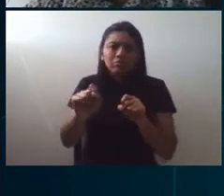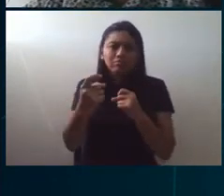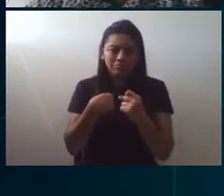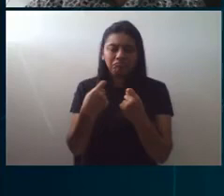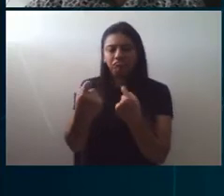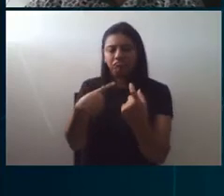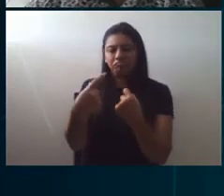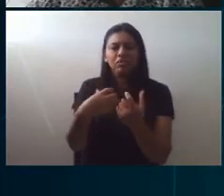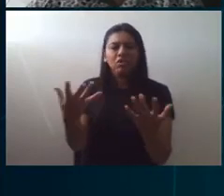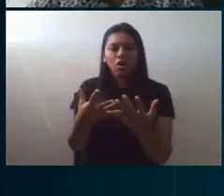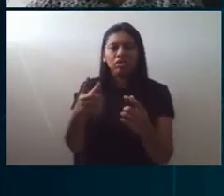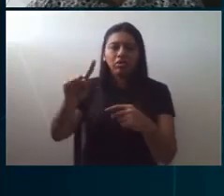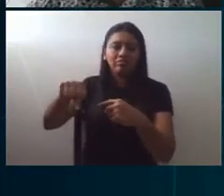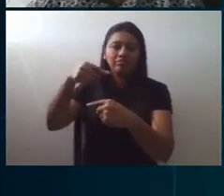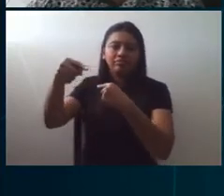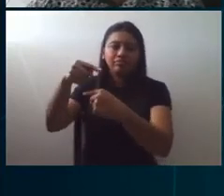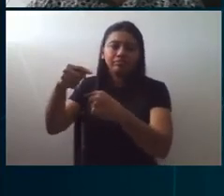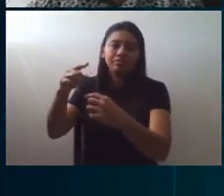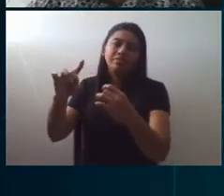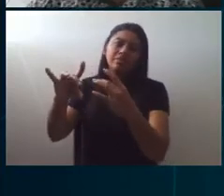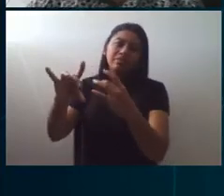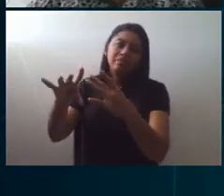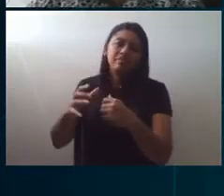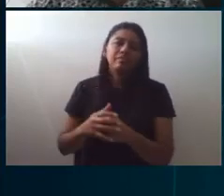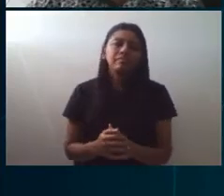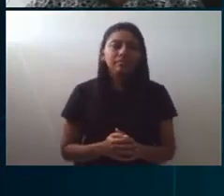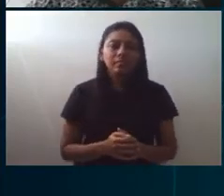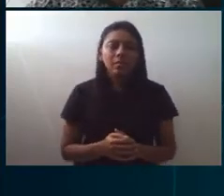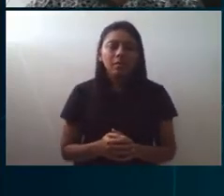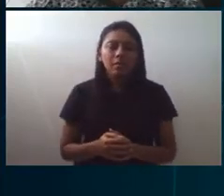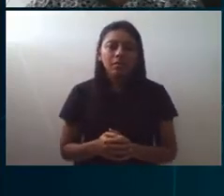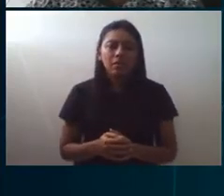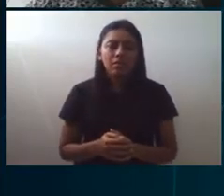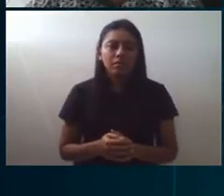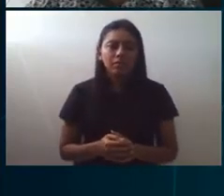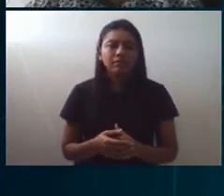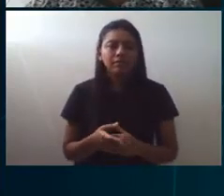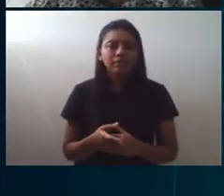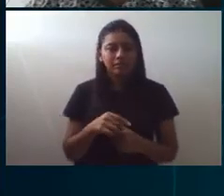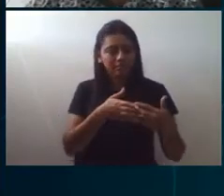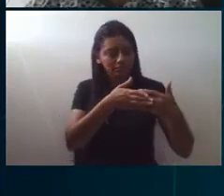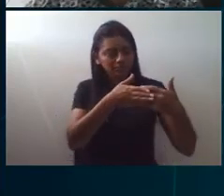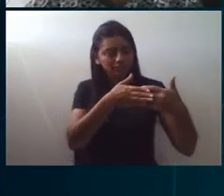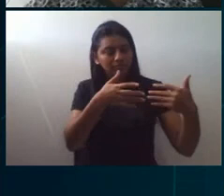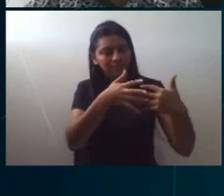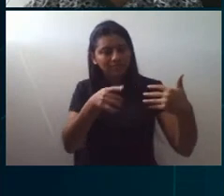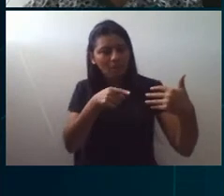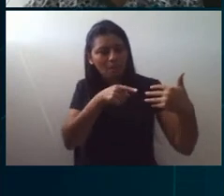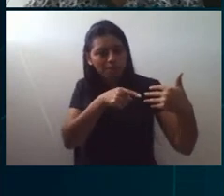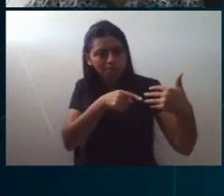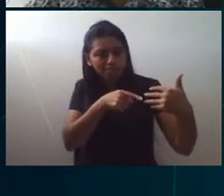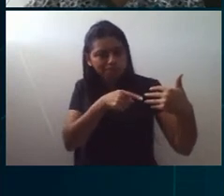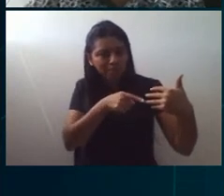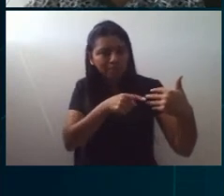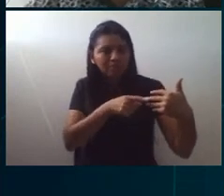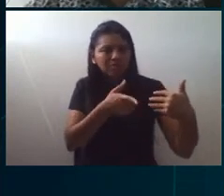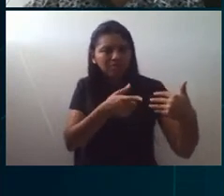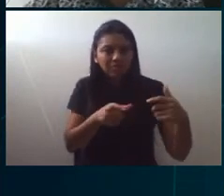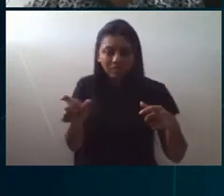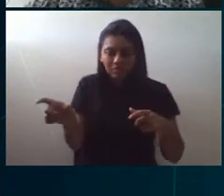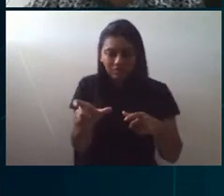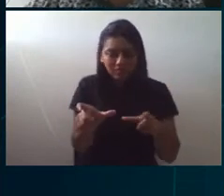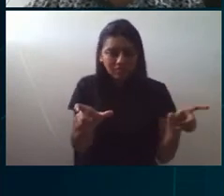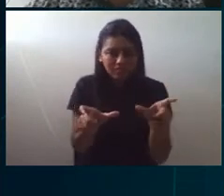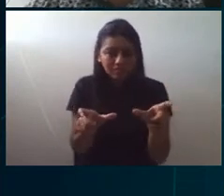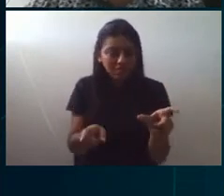part of speech, algo también muy importante en términos de lo que es el procesamiento del texto y es poder clasificar en qué es un pronombre, qué es un verbo, qué es